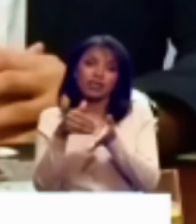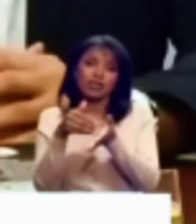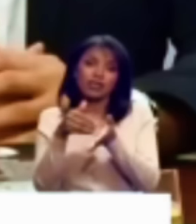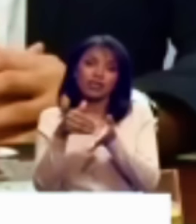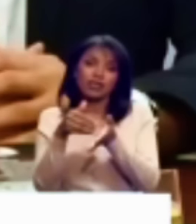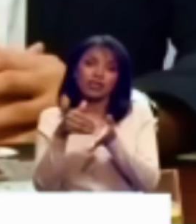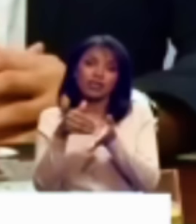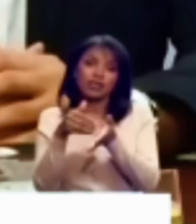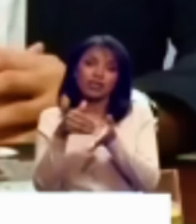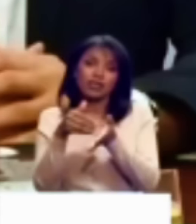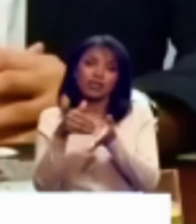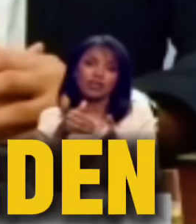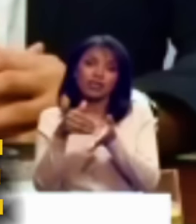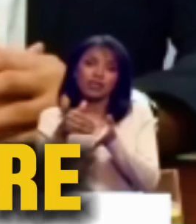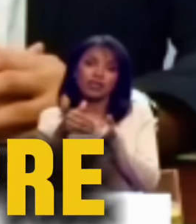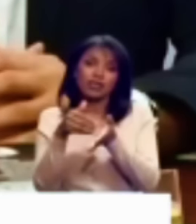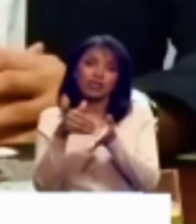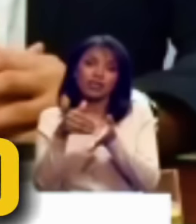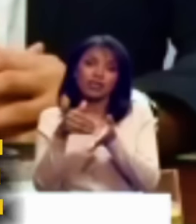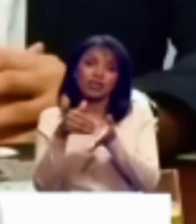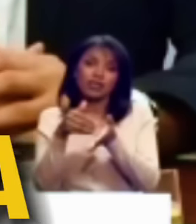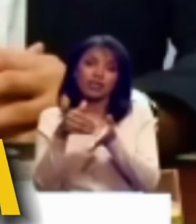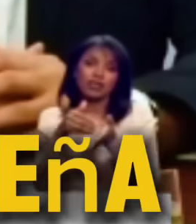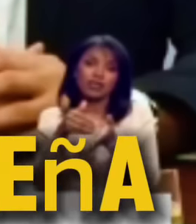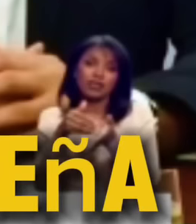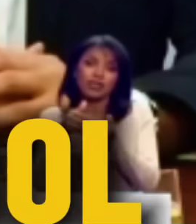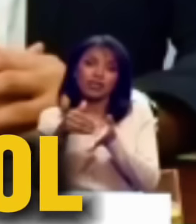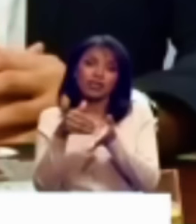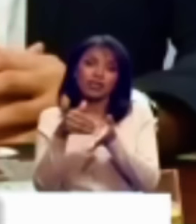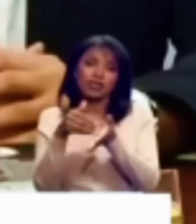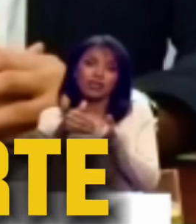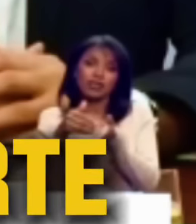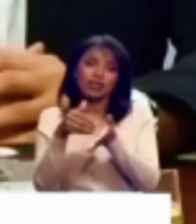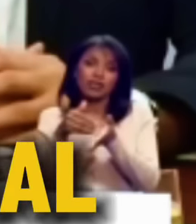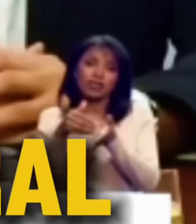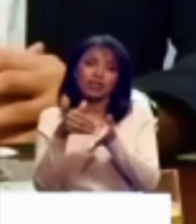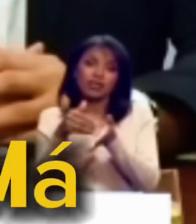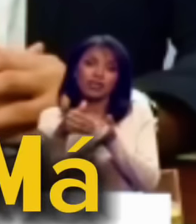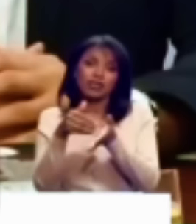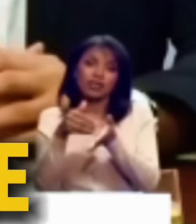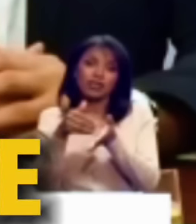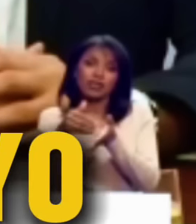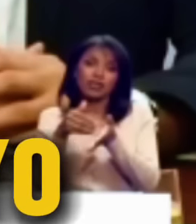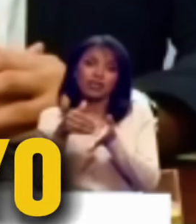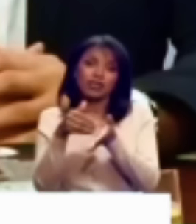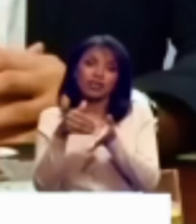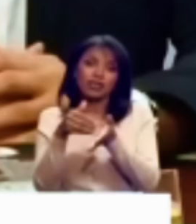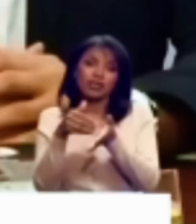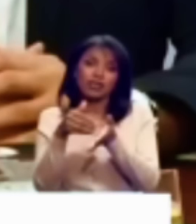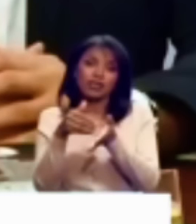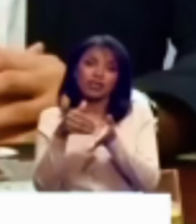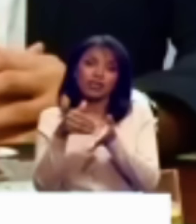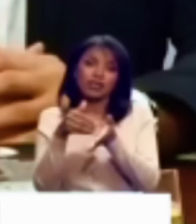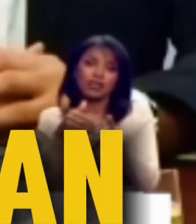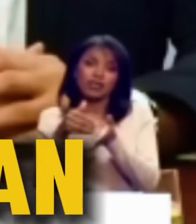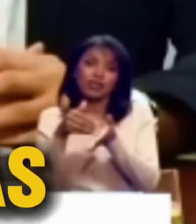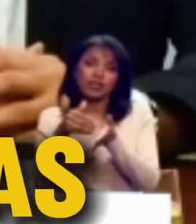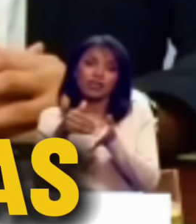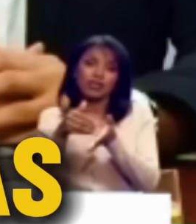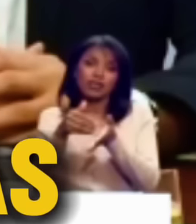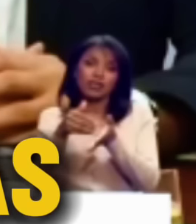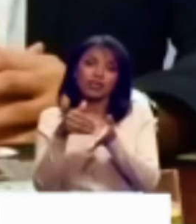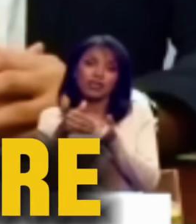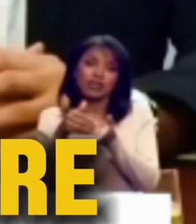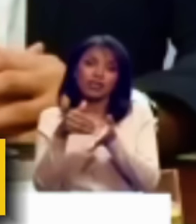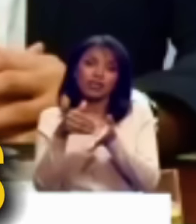esto. Recuerden que siempre yo digo que la Liga Panameña de Fútbol y el deporte en general en Panamá no tiene apoyo. Y se juntan